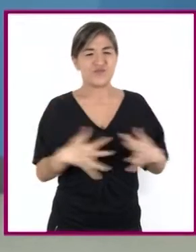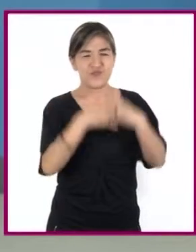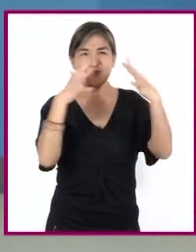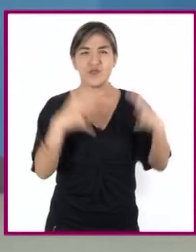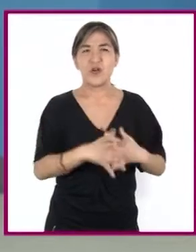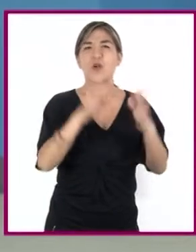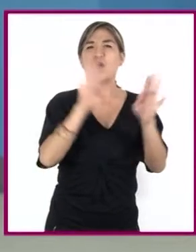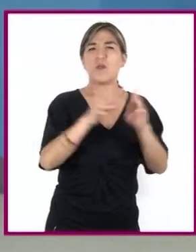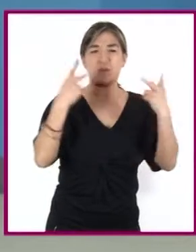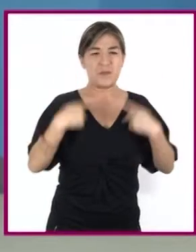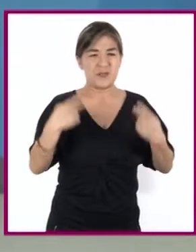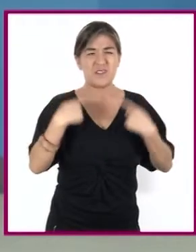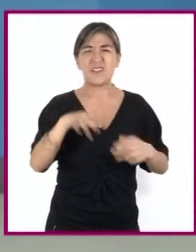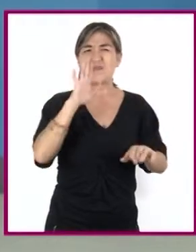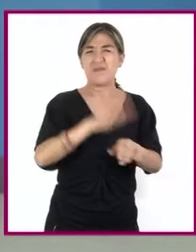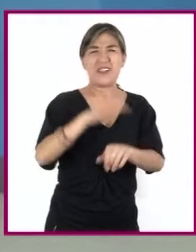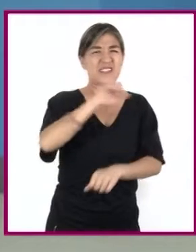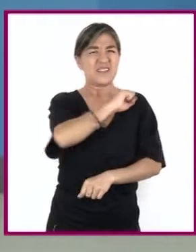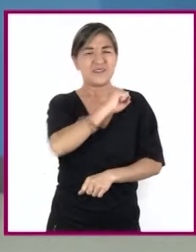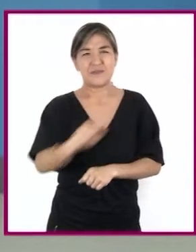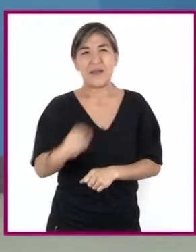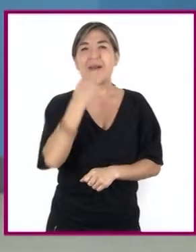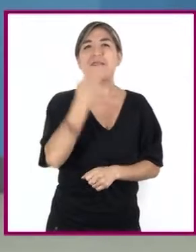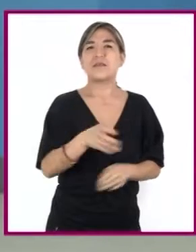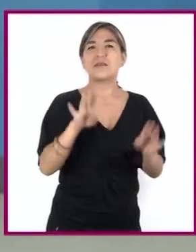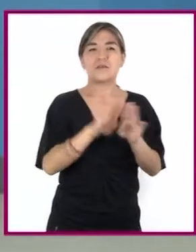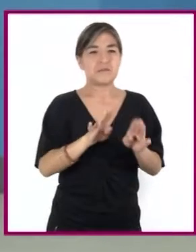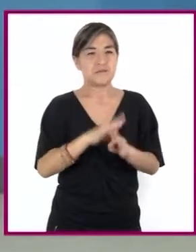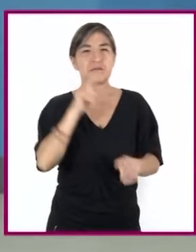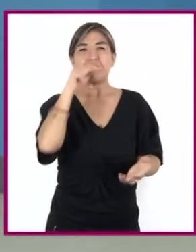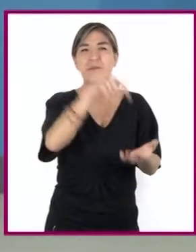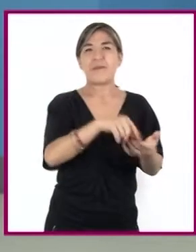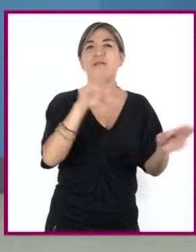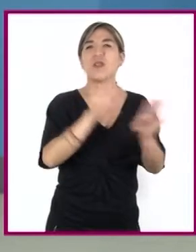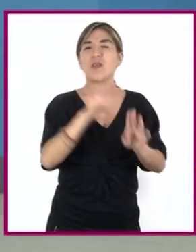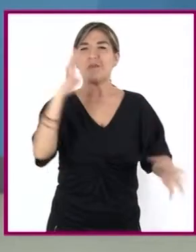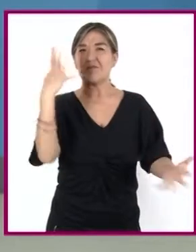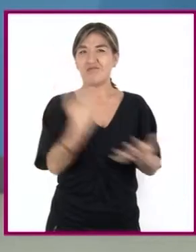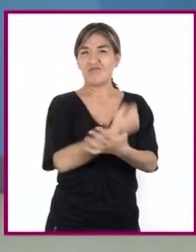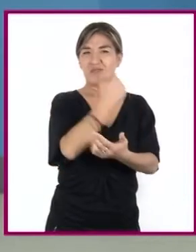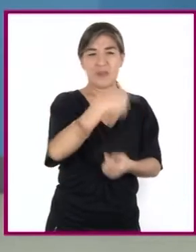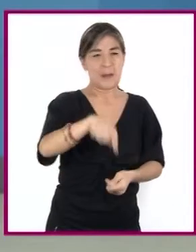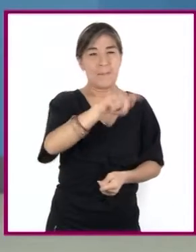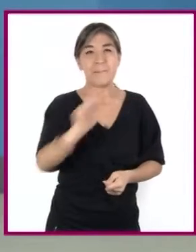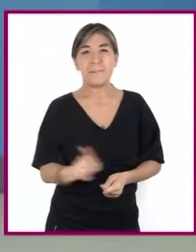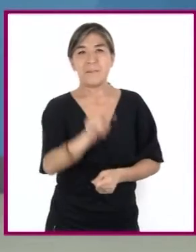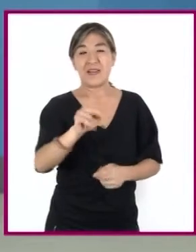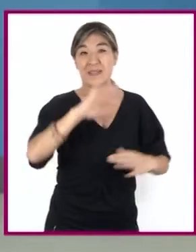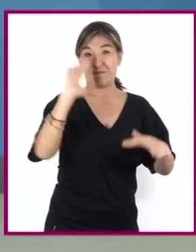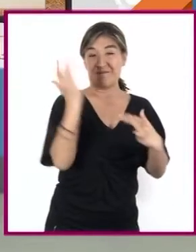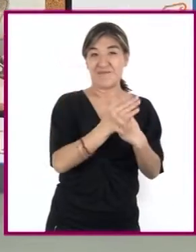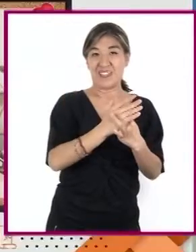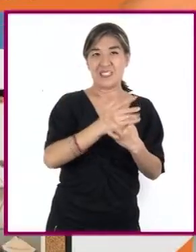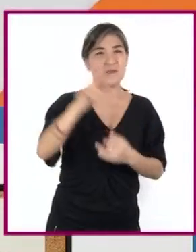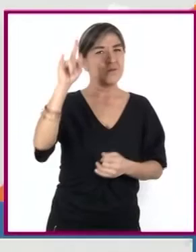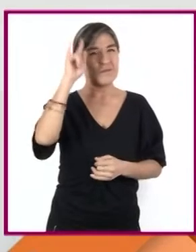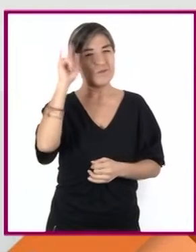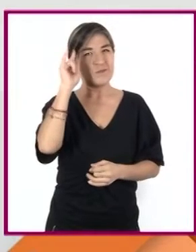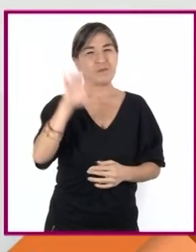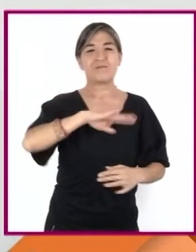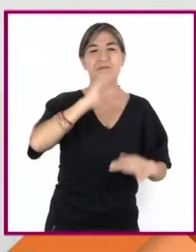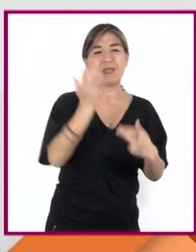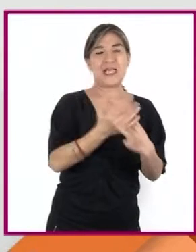tumultuosas y salvajes, vuestros recién conquistados y descontentos pueblos, mitad demonios y mitad niños.